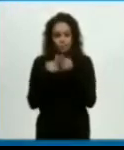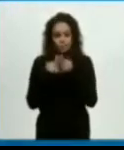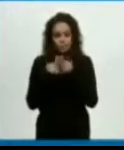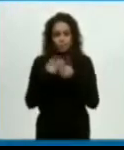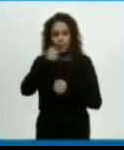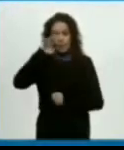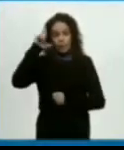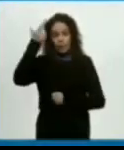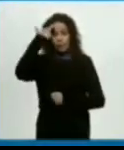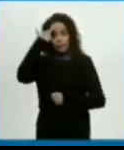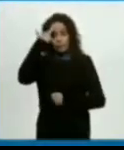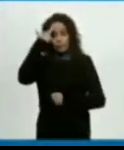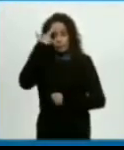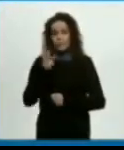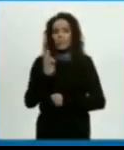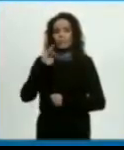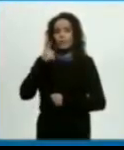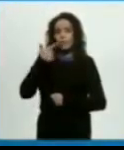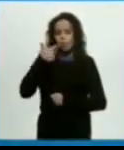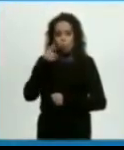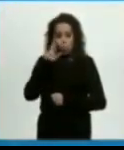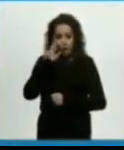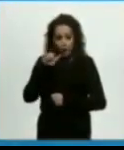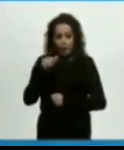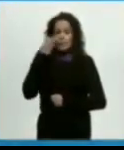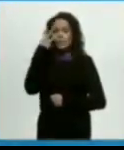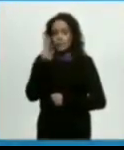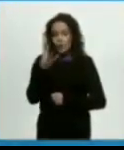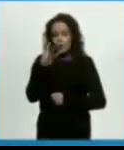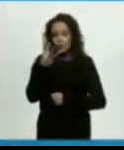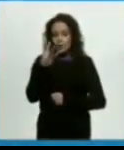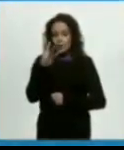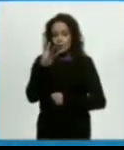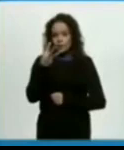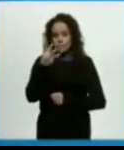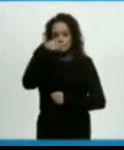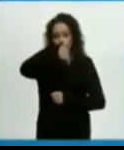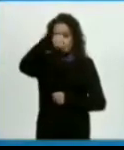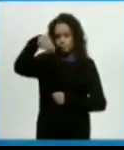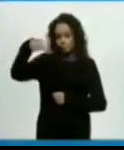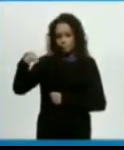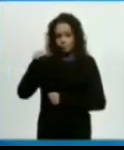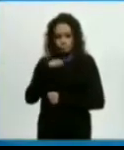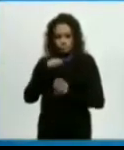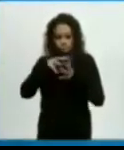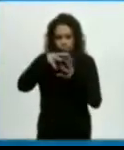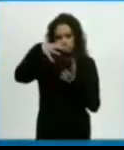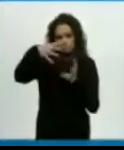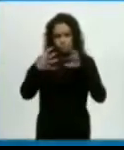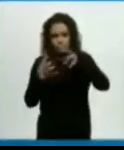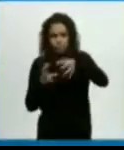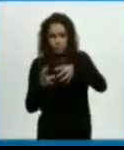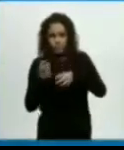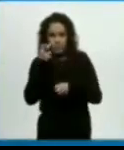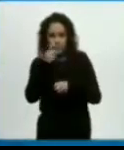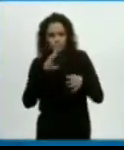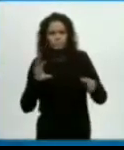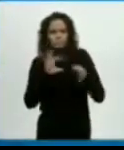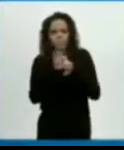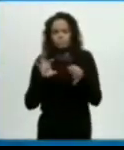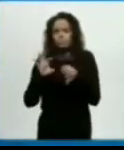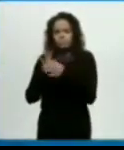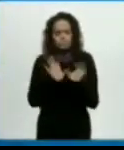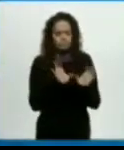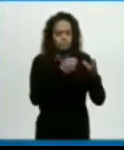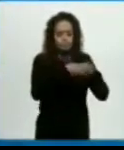cuerpo geométrico, es una figura en tres dimensiones, todas son en tres dimensiones, y a su vez se clasifican en